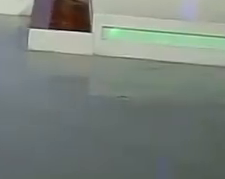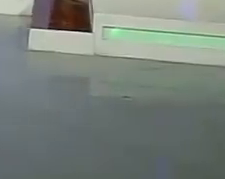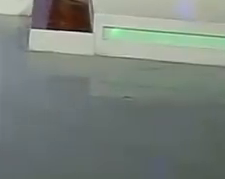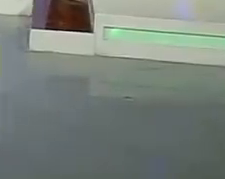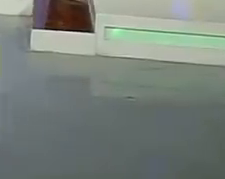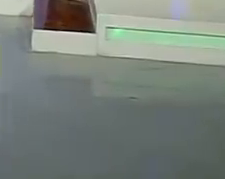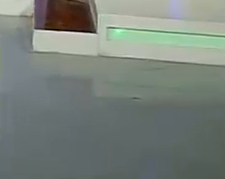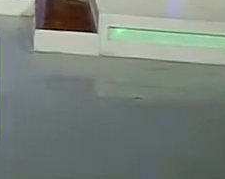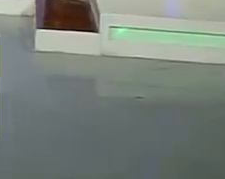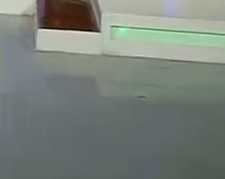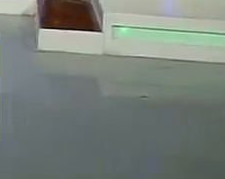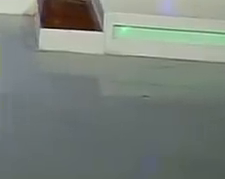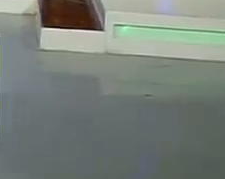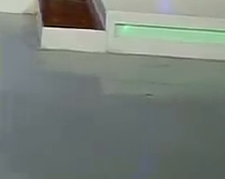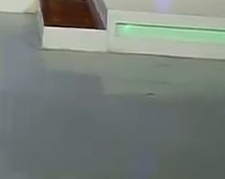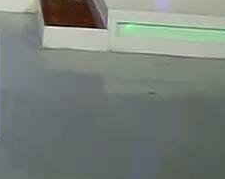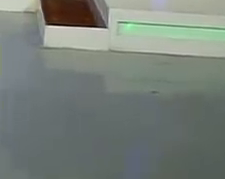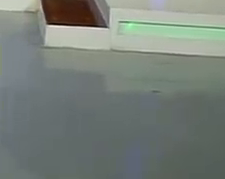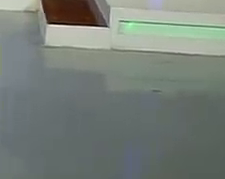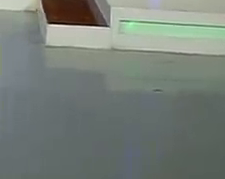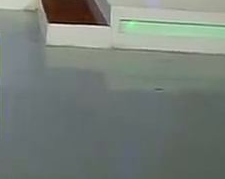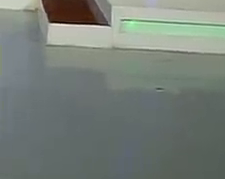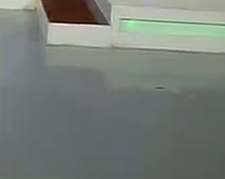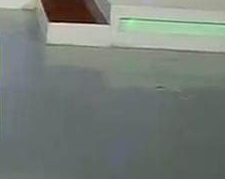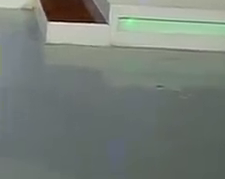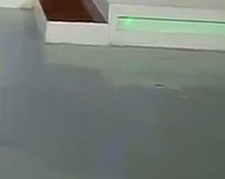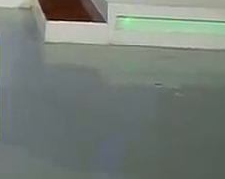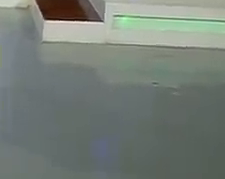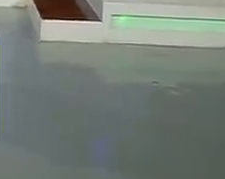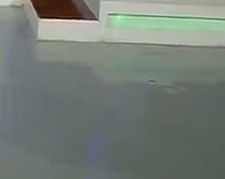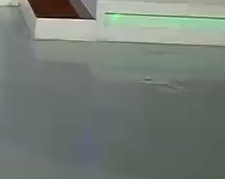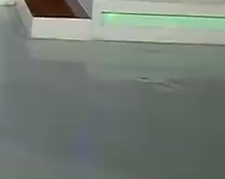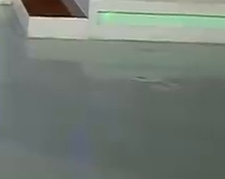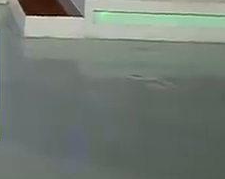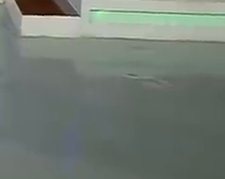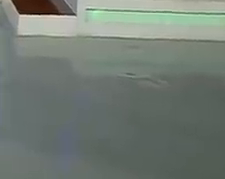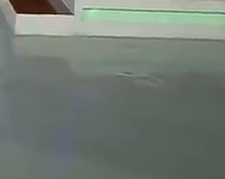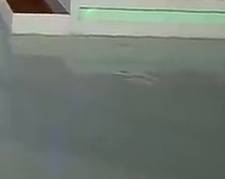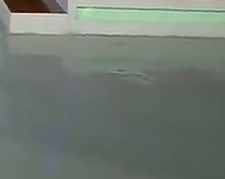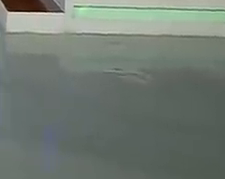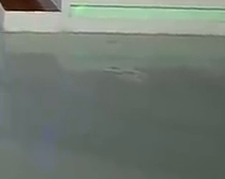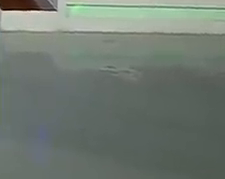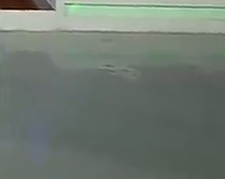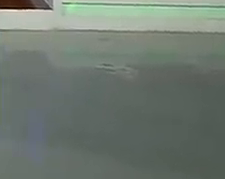ahí está pero ahí está cuánto tiempo nos queda para navidad